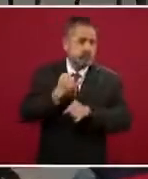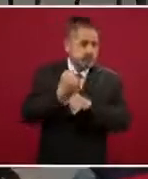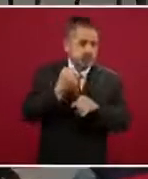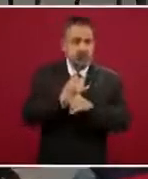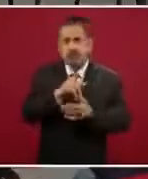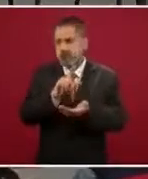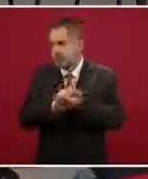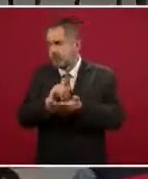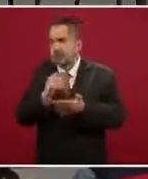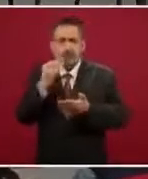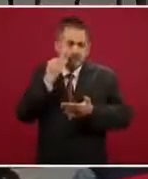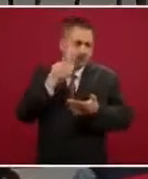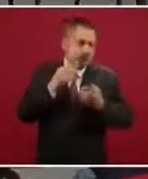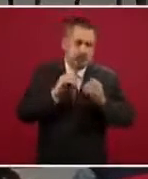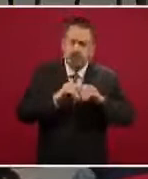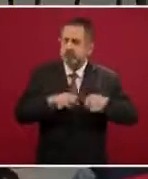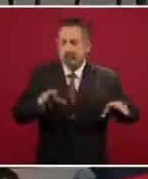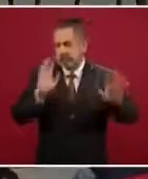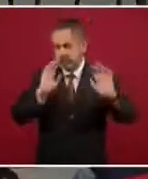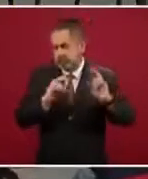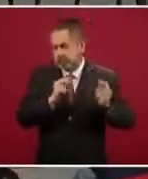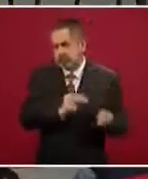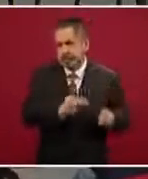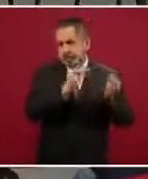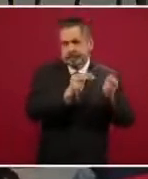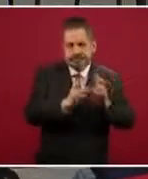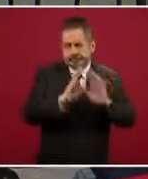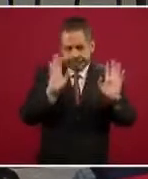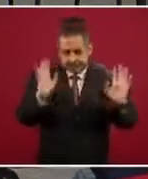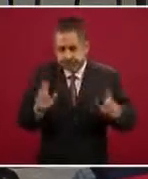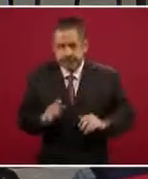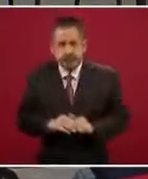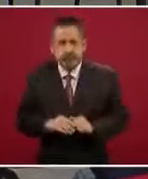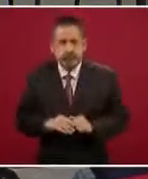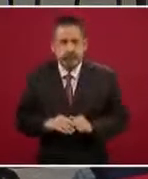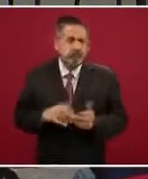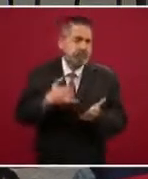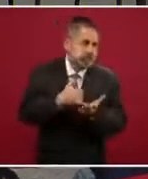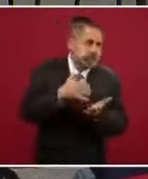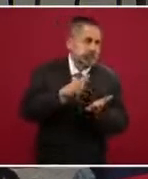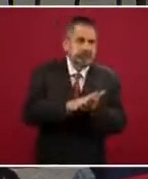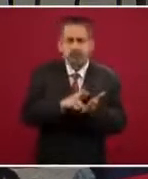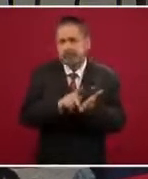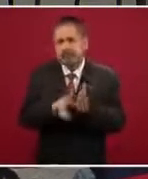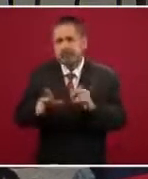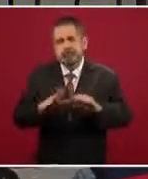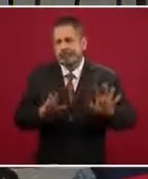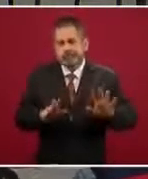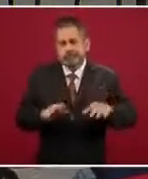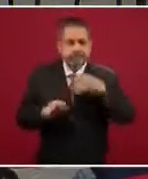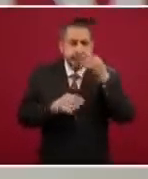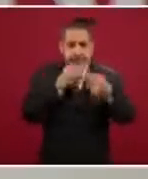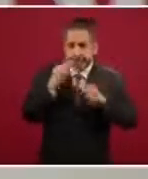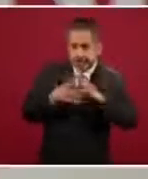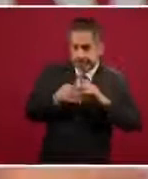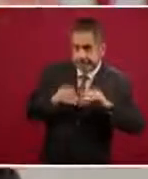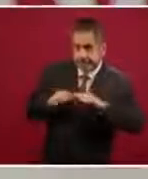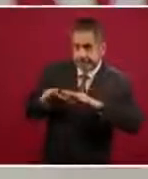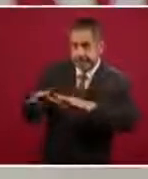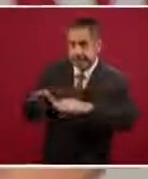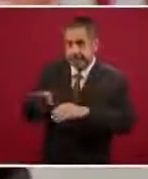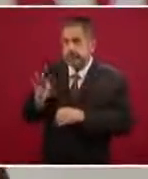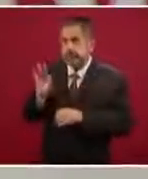ser los medios corporativos, los medios impresos, etcétera, se empiece a